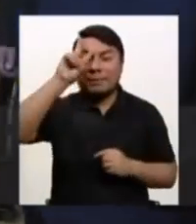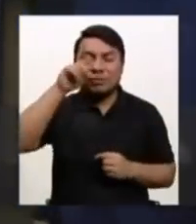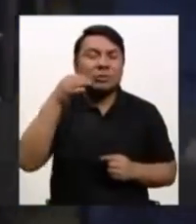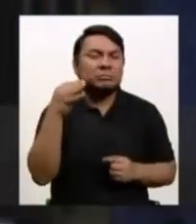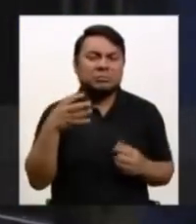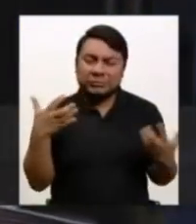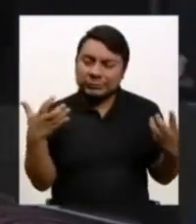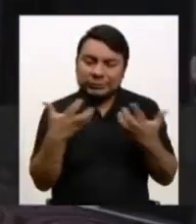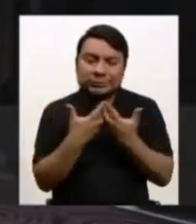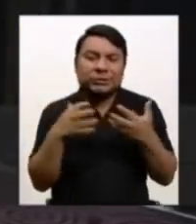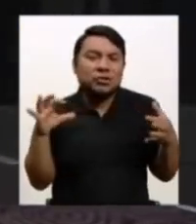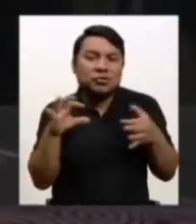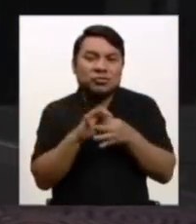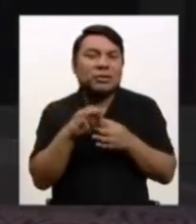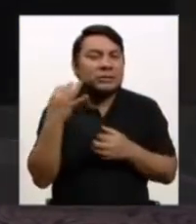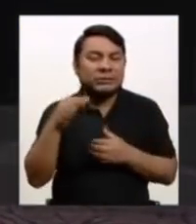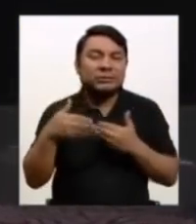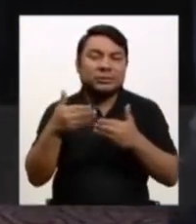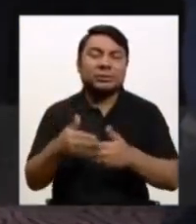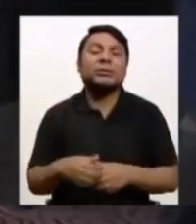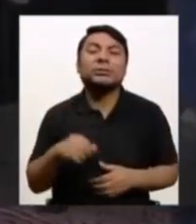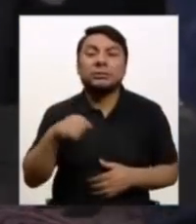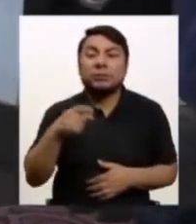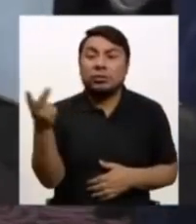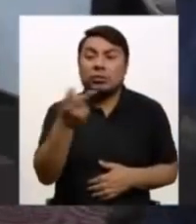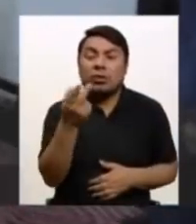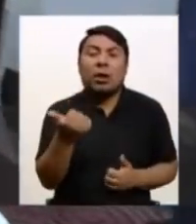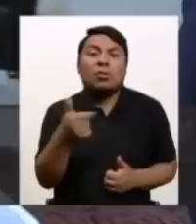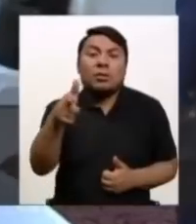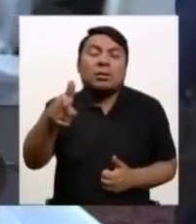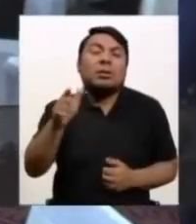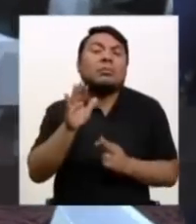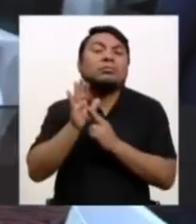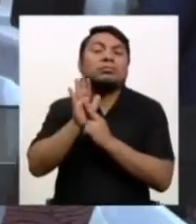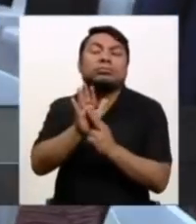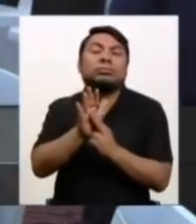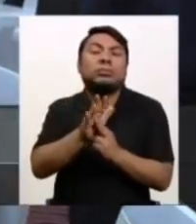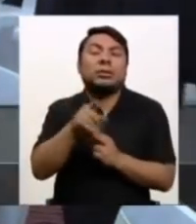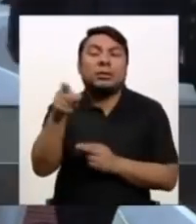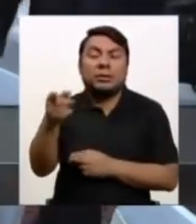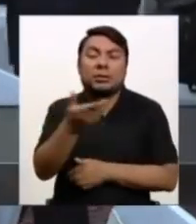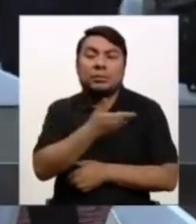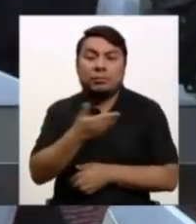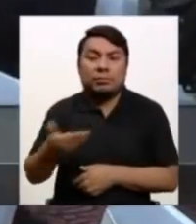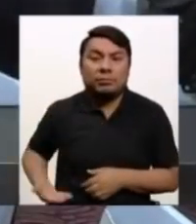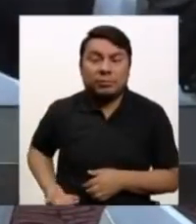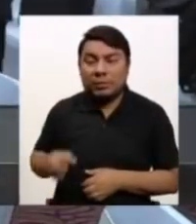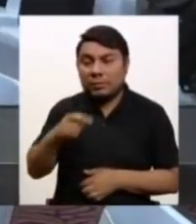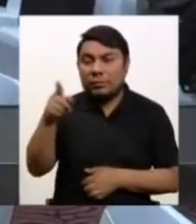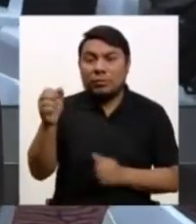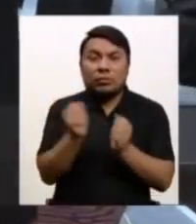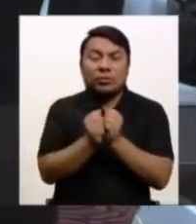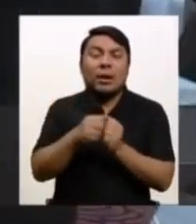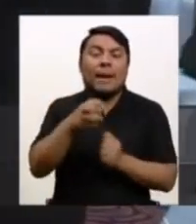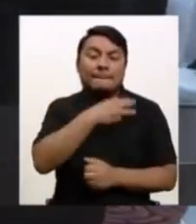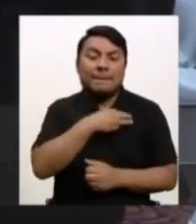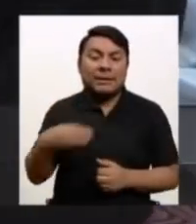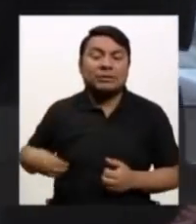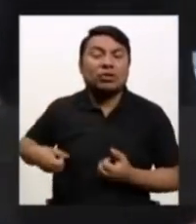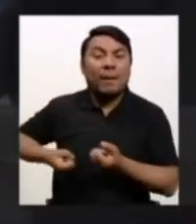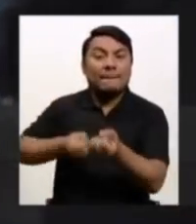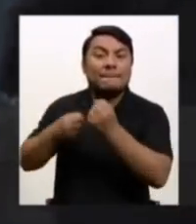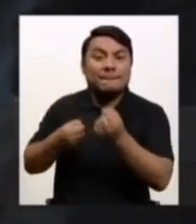comunidad. Está acompañado, discúlpame, por el canciller de la República y con el ministro de la Producción. Sí, se